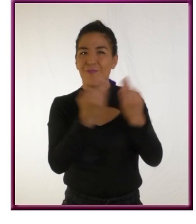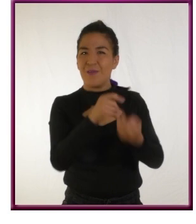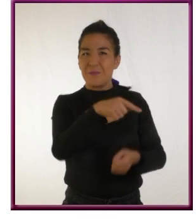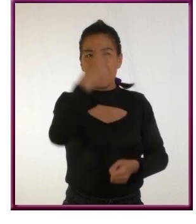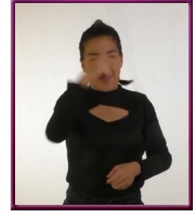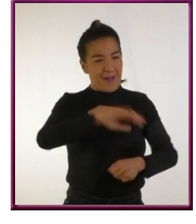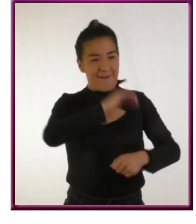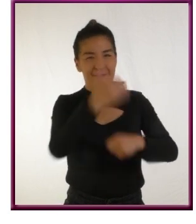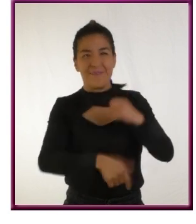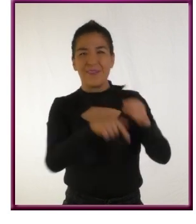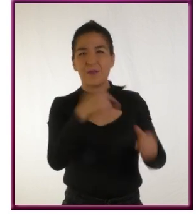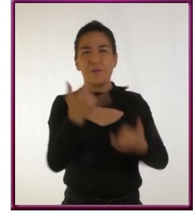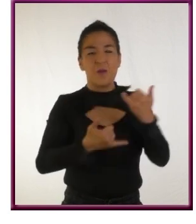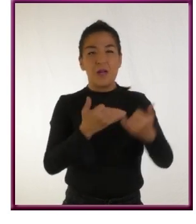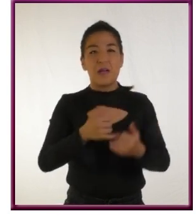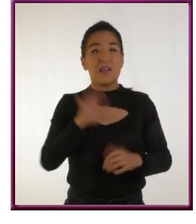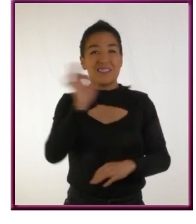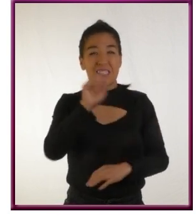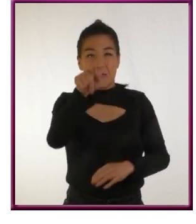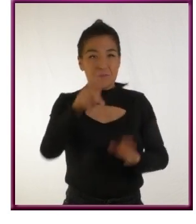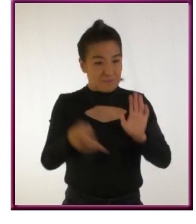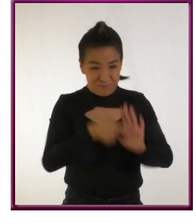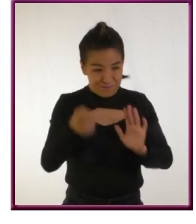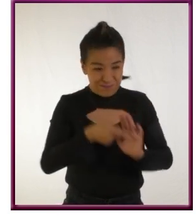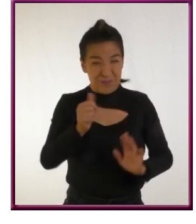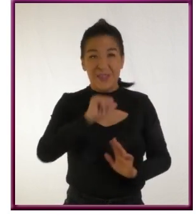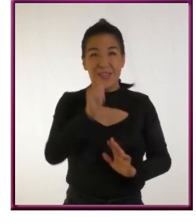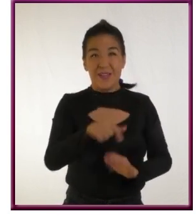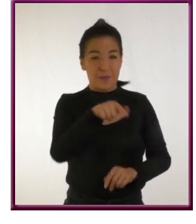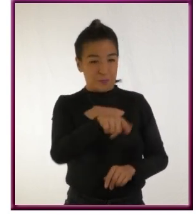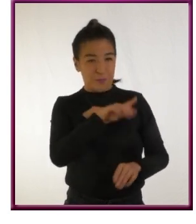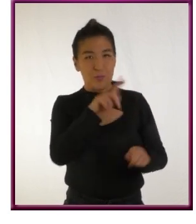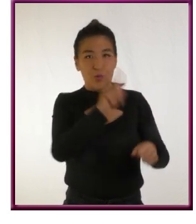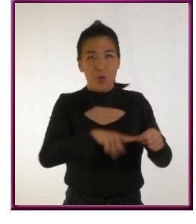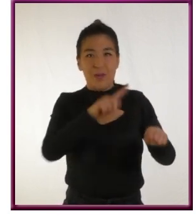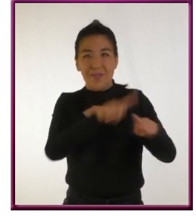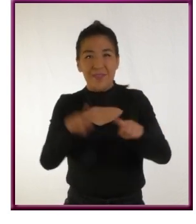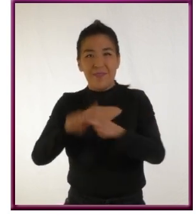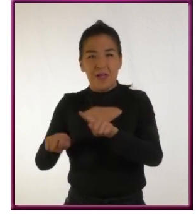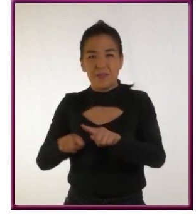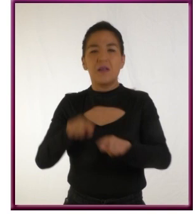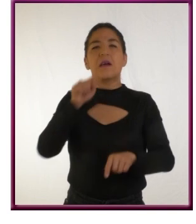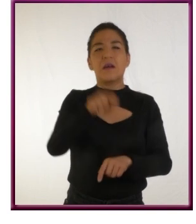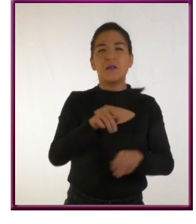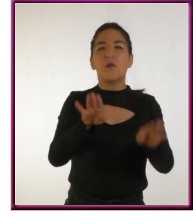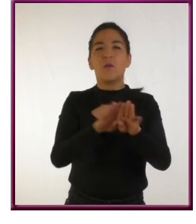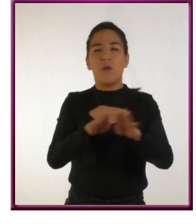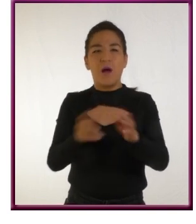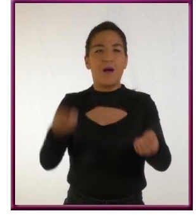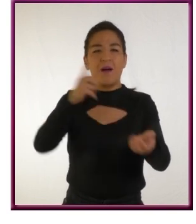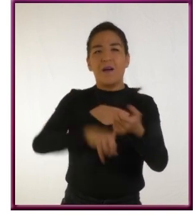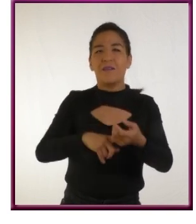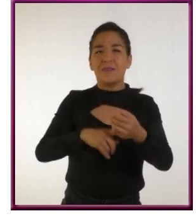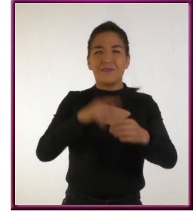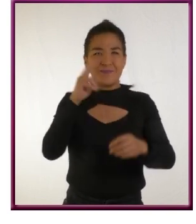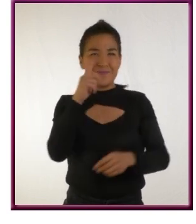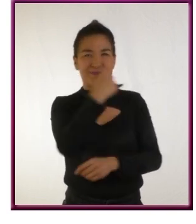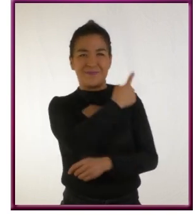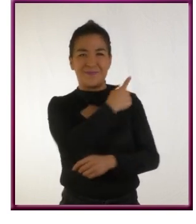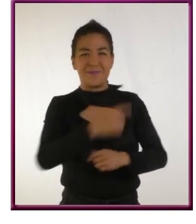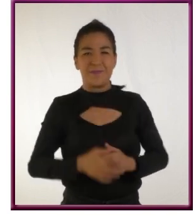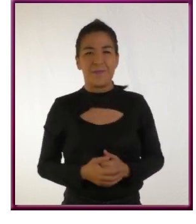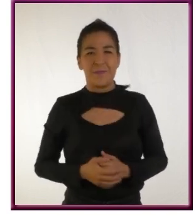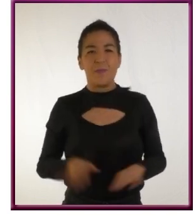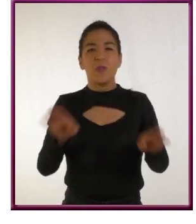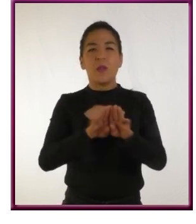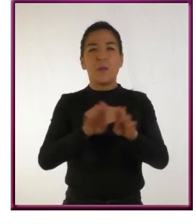cerrar esto. O sea, si la tarea es no repetir, pues están puestos arriba